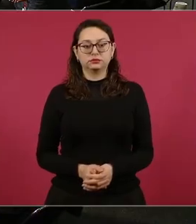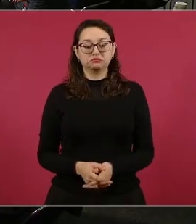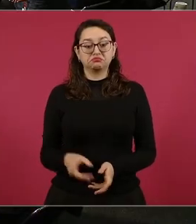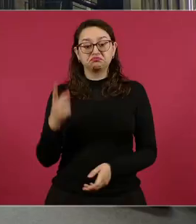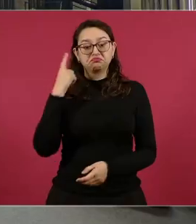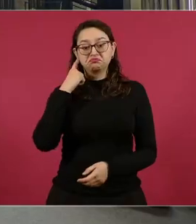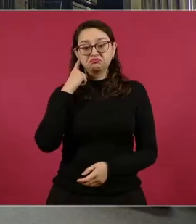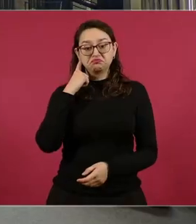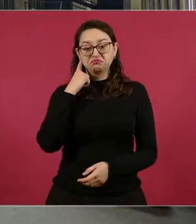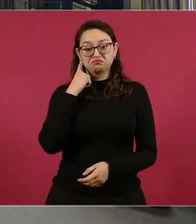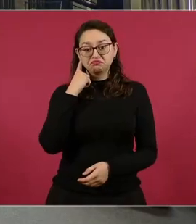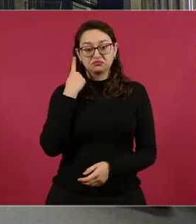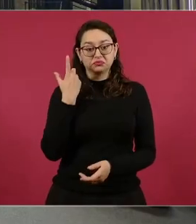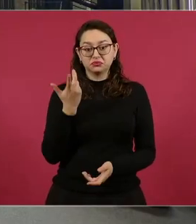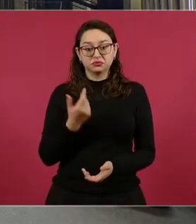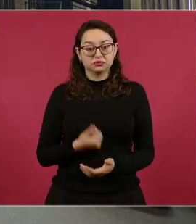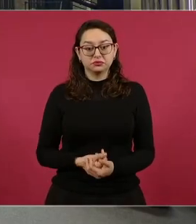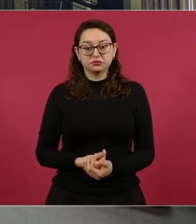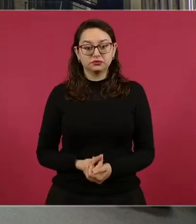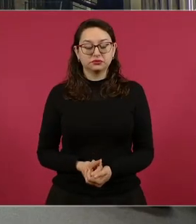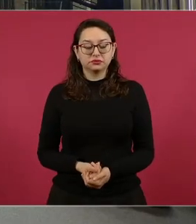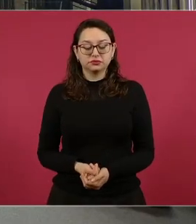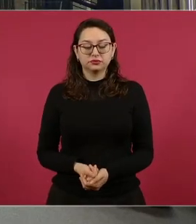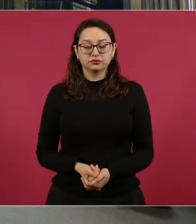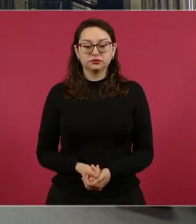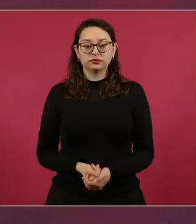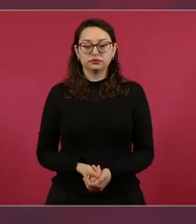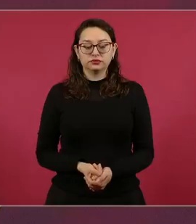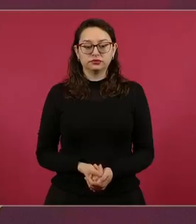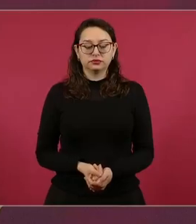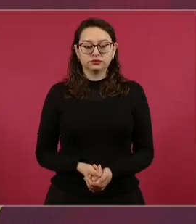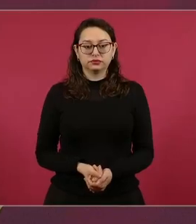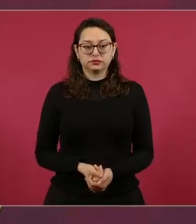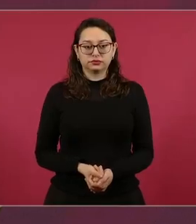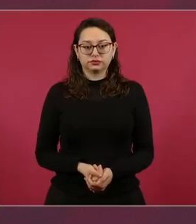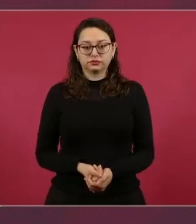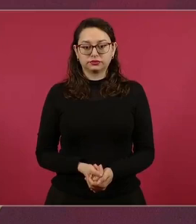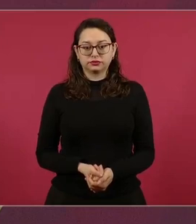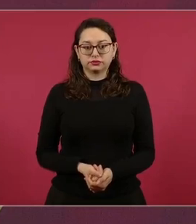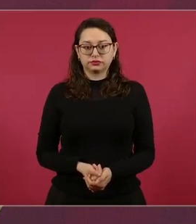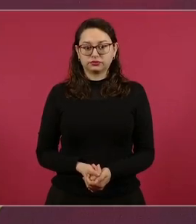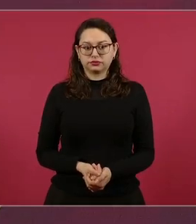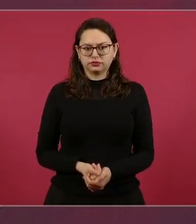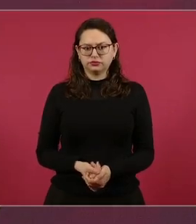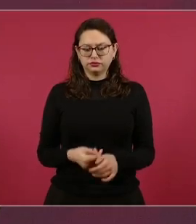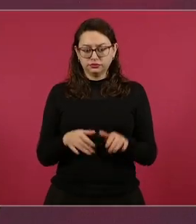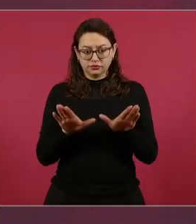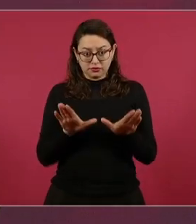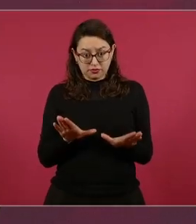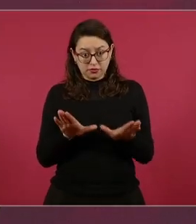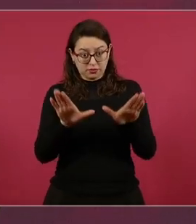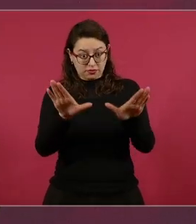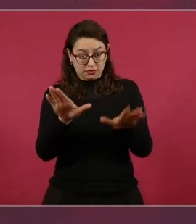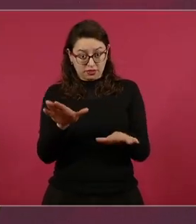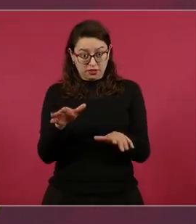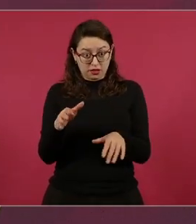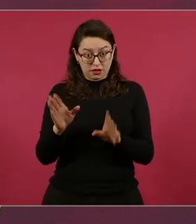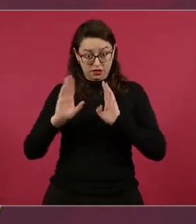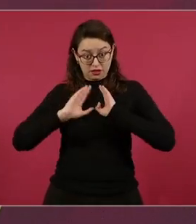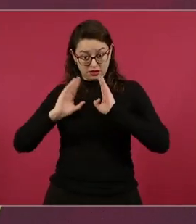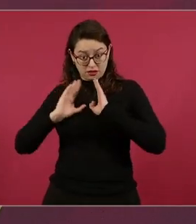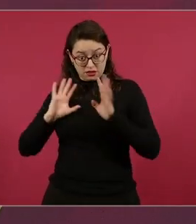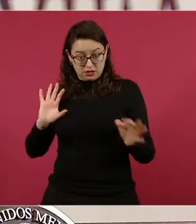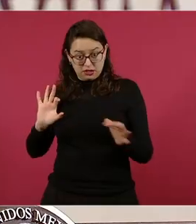su vida? ¿Qué va a pasar? No, ya los aviones dejaron de pertenecer a la Fuerza Aérea Mexicana, ya son aviones de